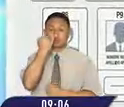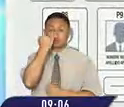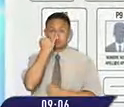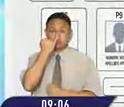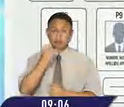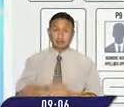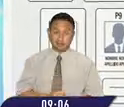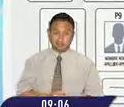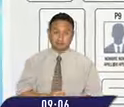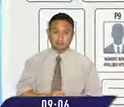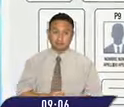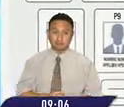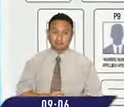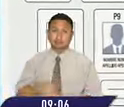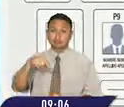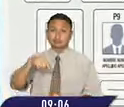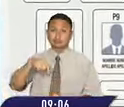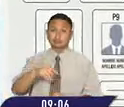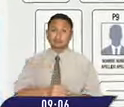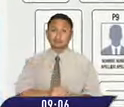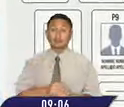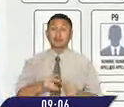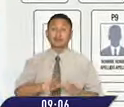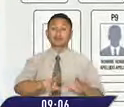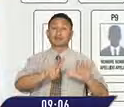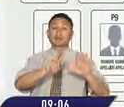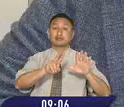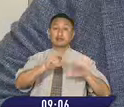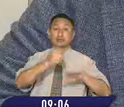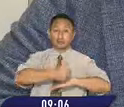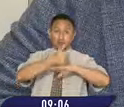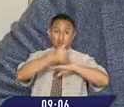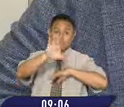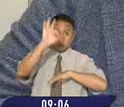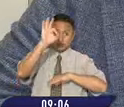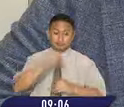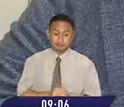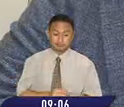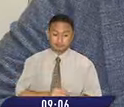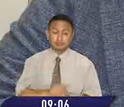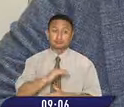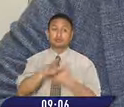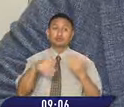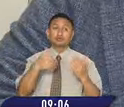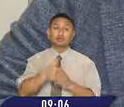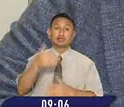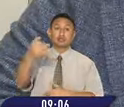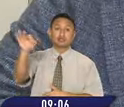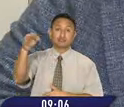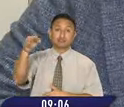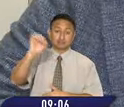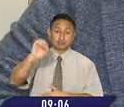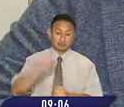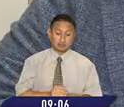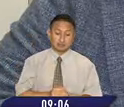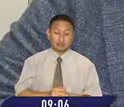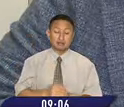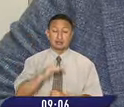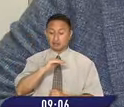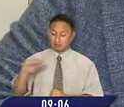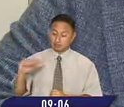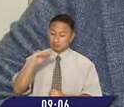indígenas. Aquí en total se eligen 7 autoridades. Todas las papeletas tendrán 3 niveles